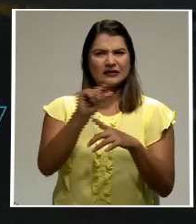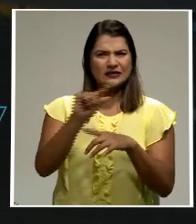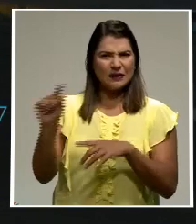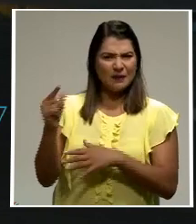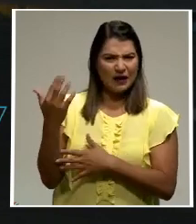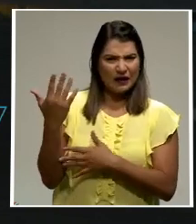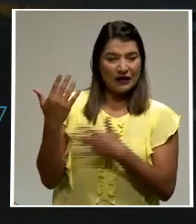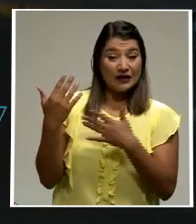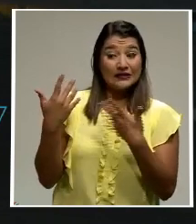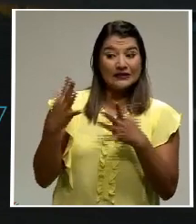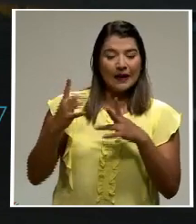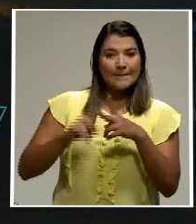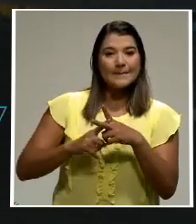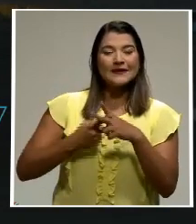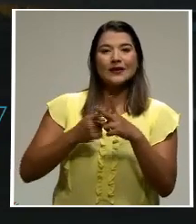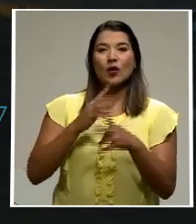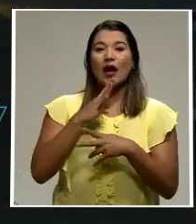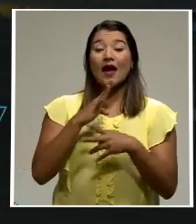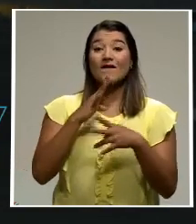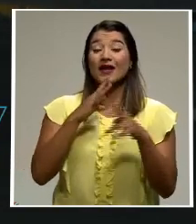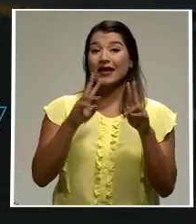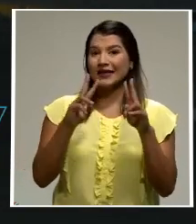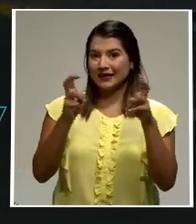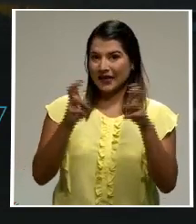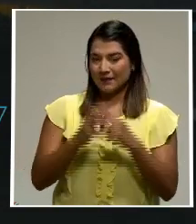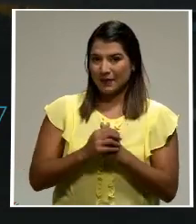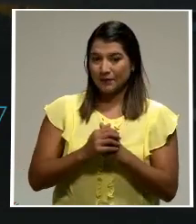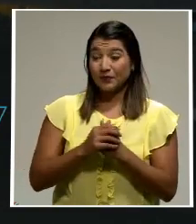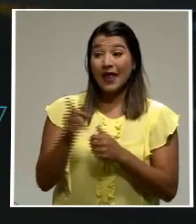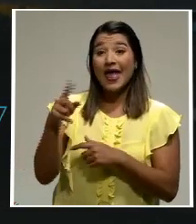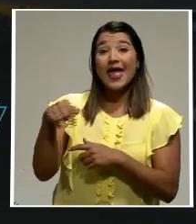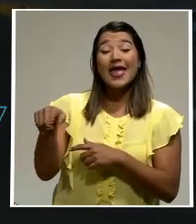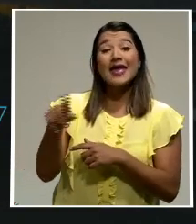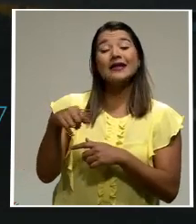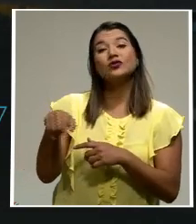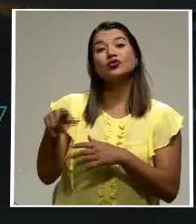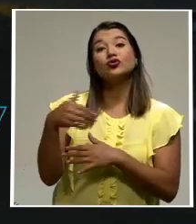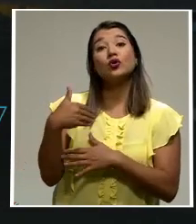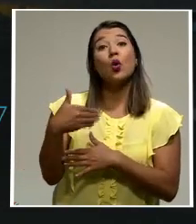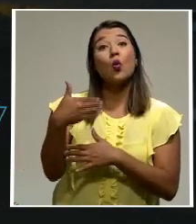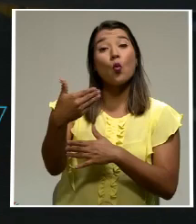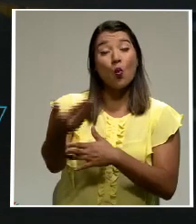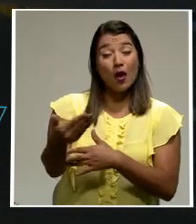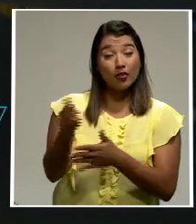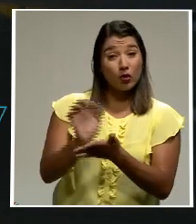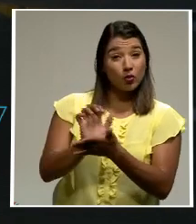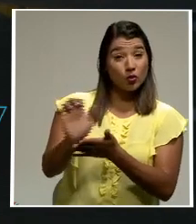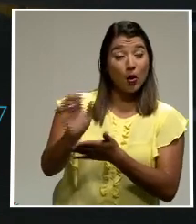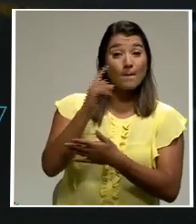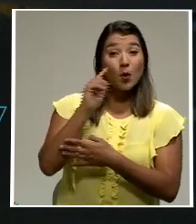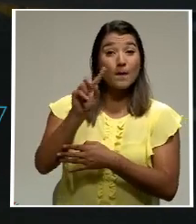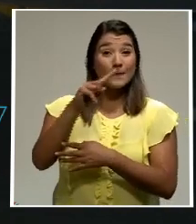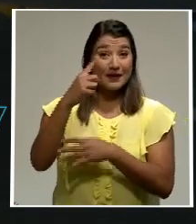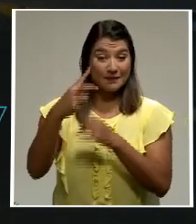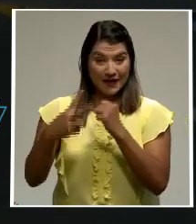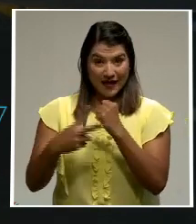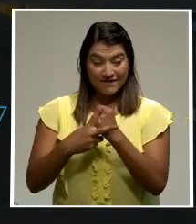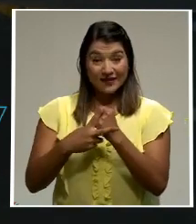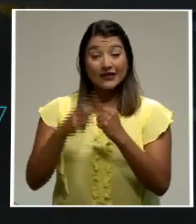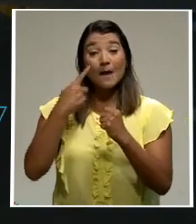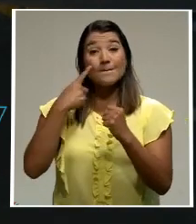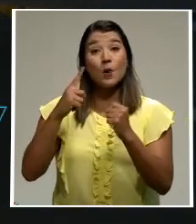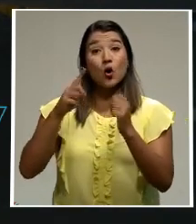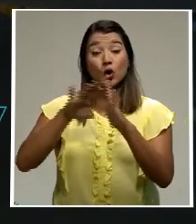viene hablando del tema. Incluso ellos solicitaron, cuando se dio el rechazo por primera vez de la Contraloría General de la